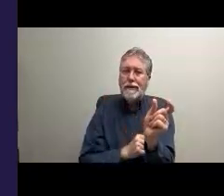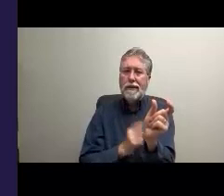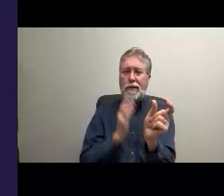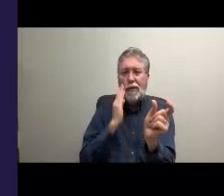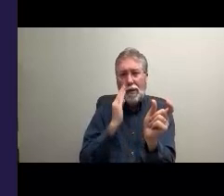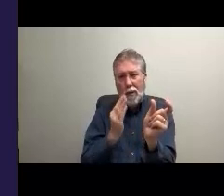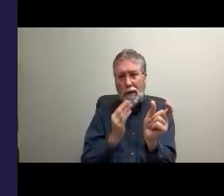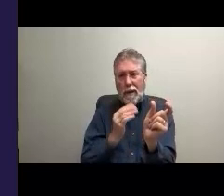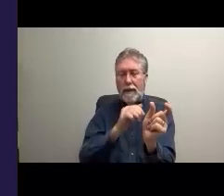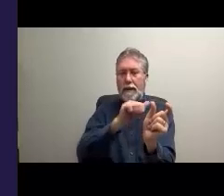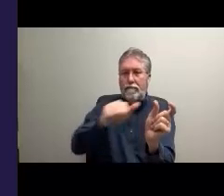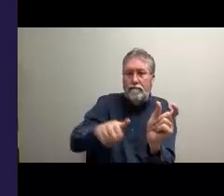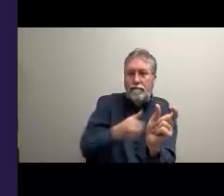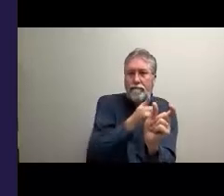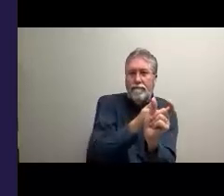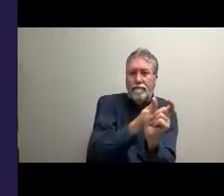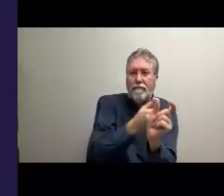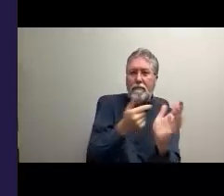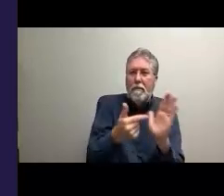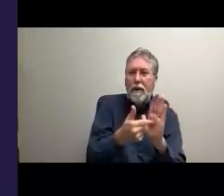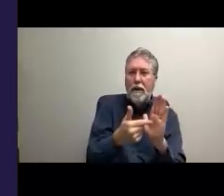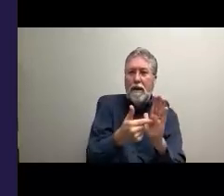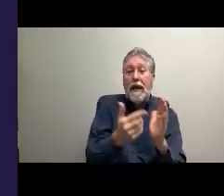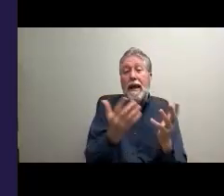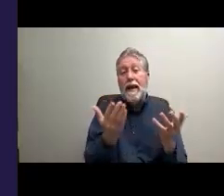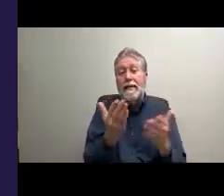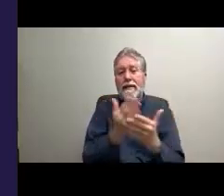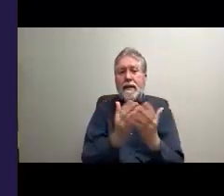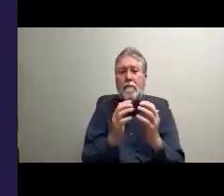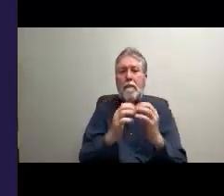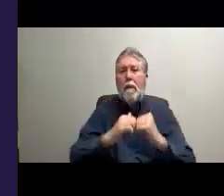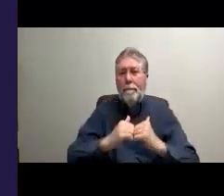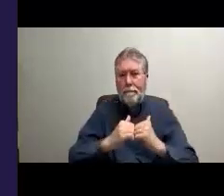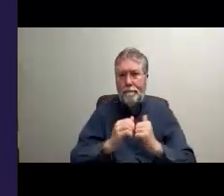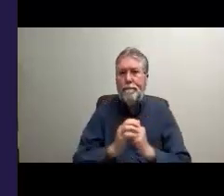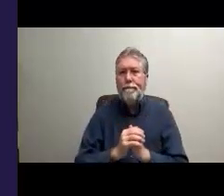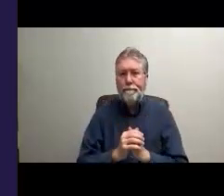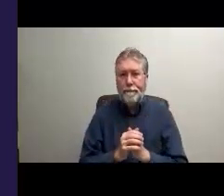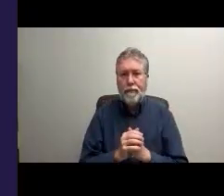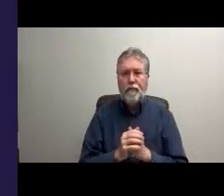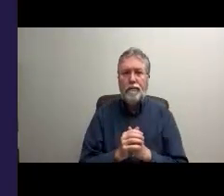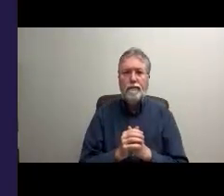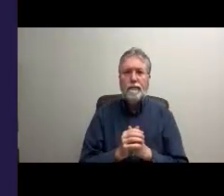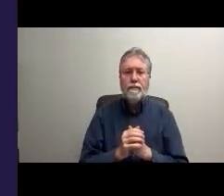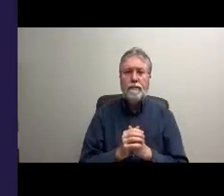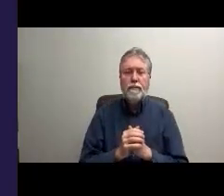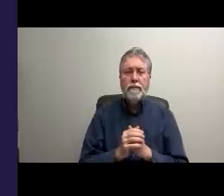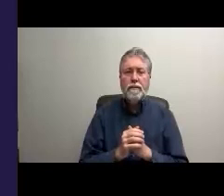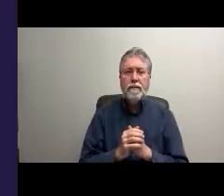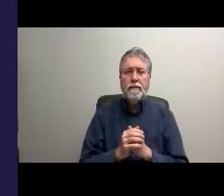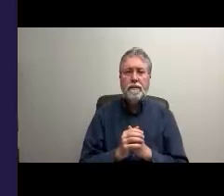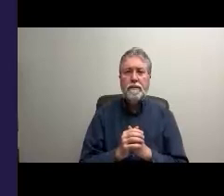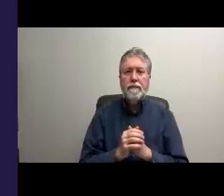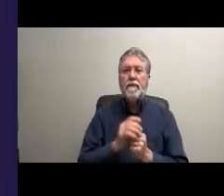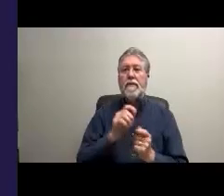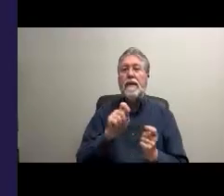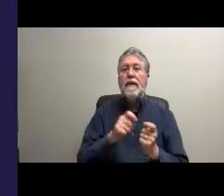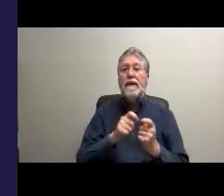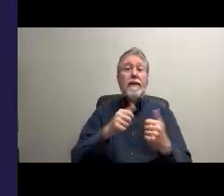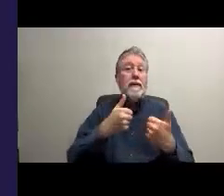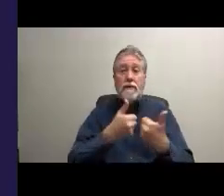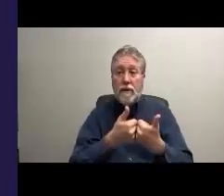esto, y también los puntos de ruptura que Peter describió. Existen algunos desafíos específicos para poder